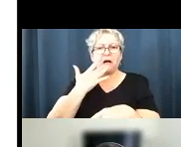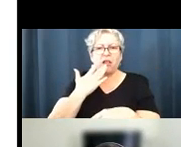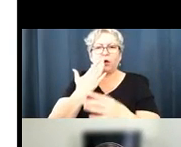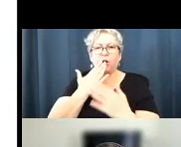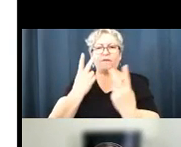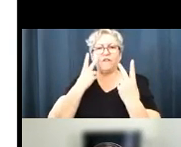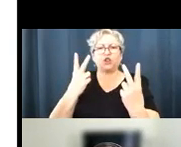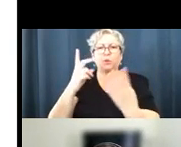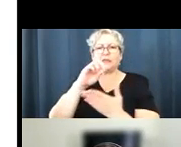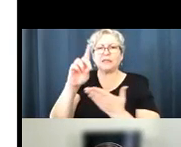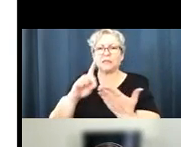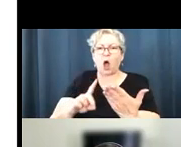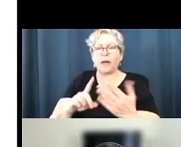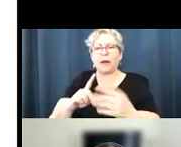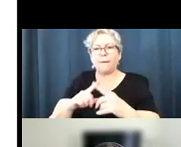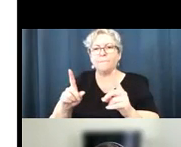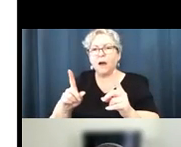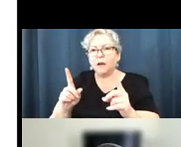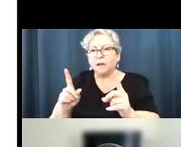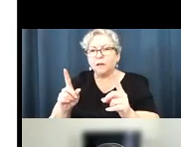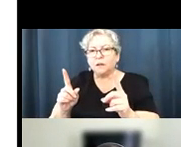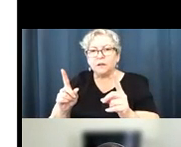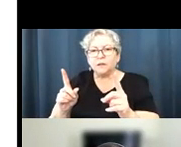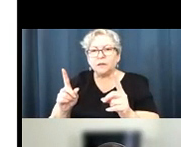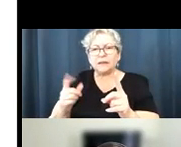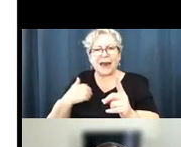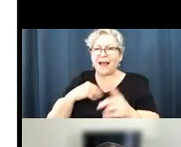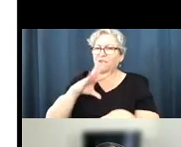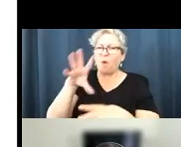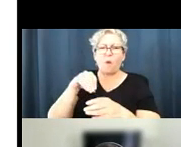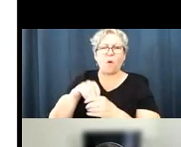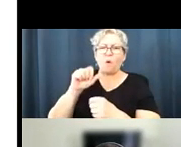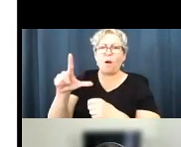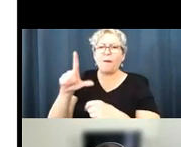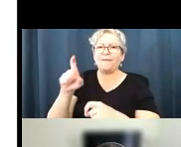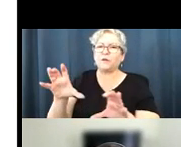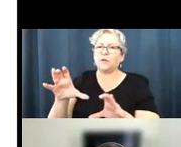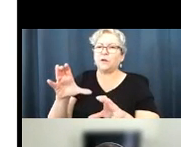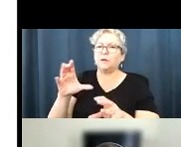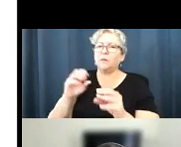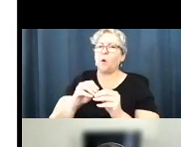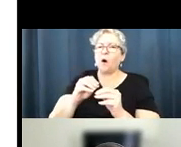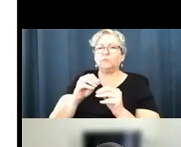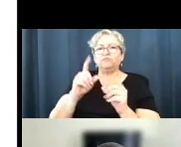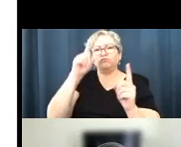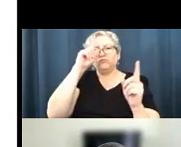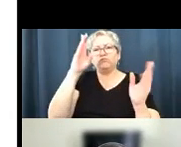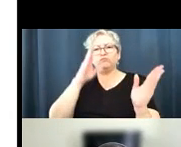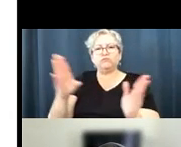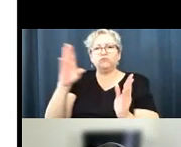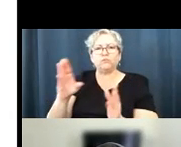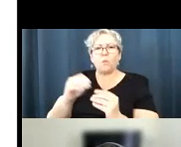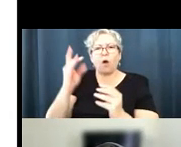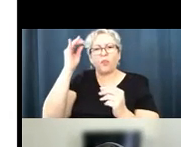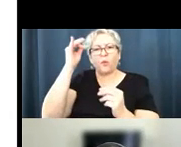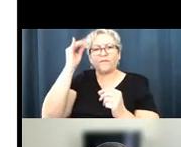puede tener un diseño visual bonito. Puede tener todo, pero tiene que ser bien, pero tiene que ser